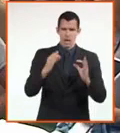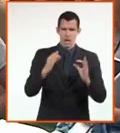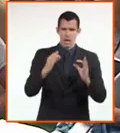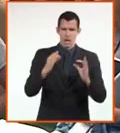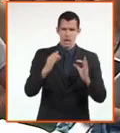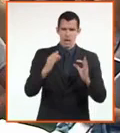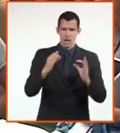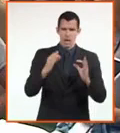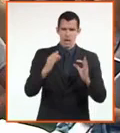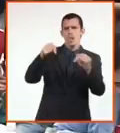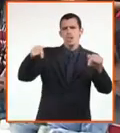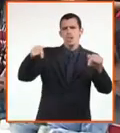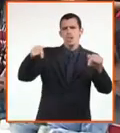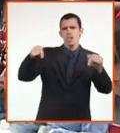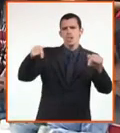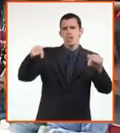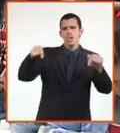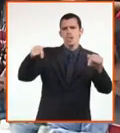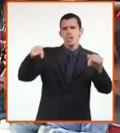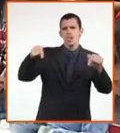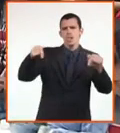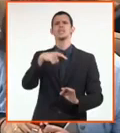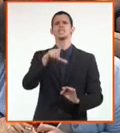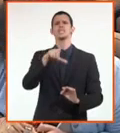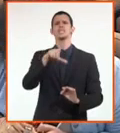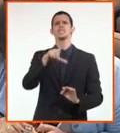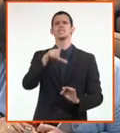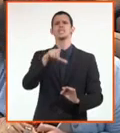con la Unión de Jóvenes Comunistas, vanguardia y guía en la